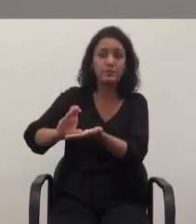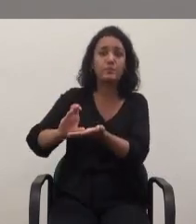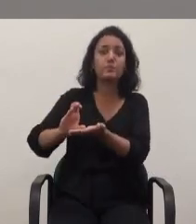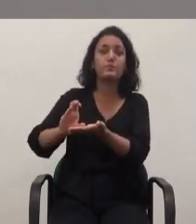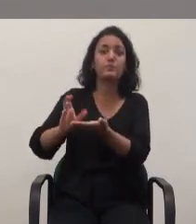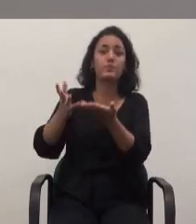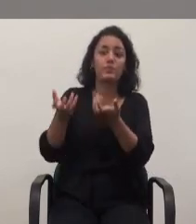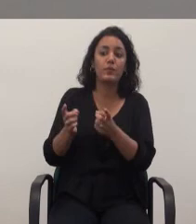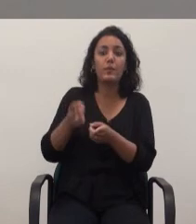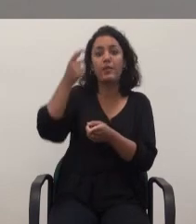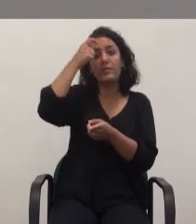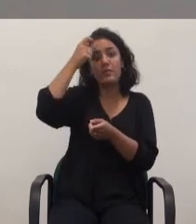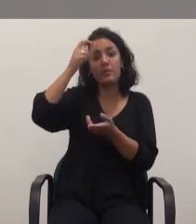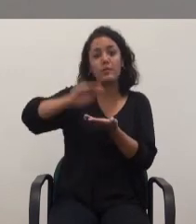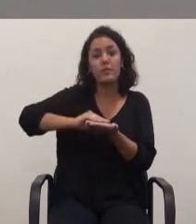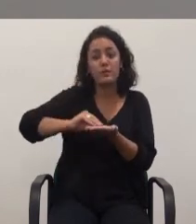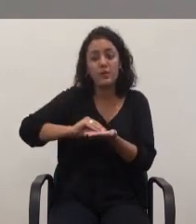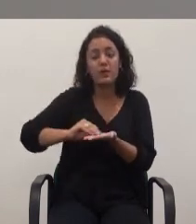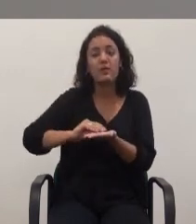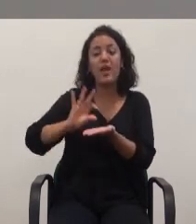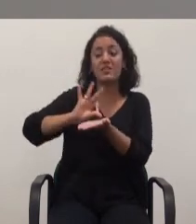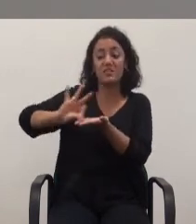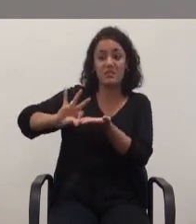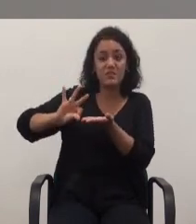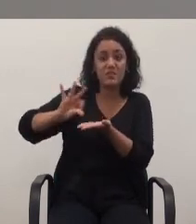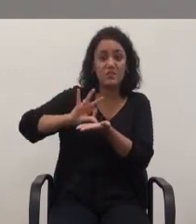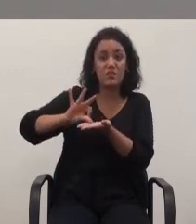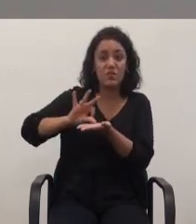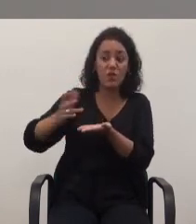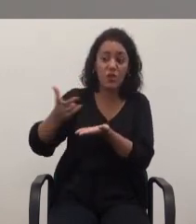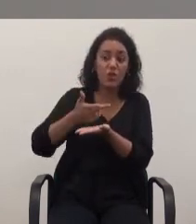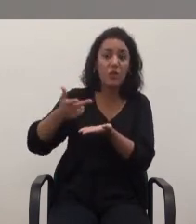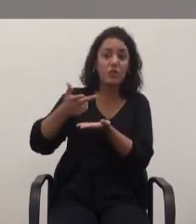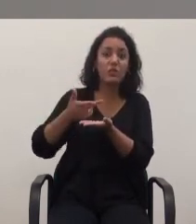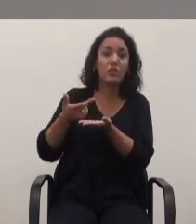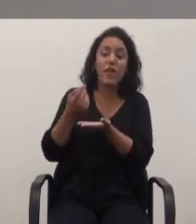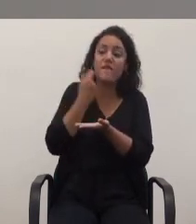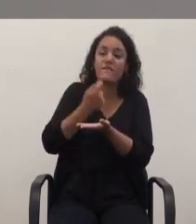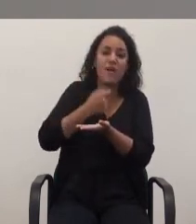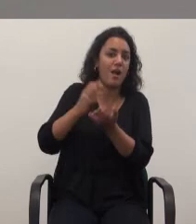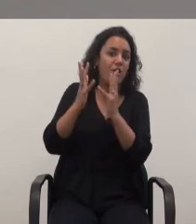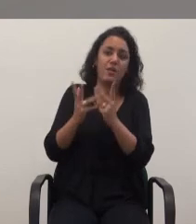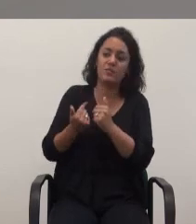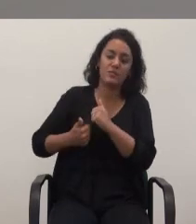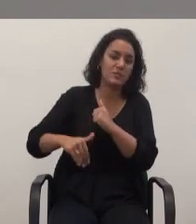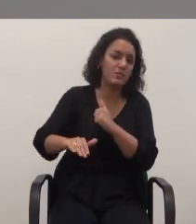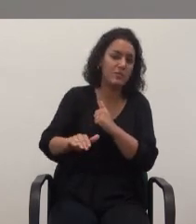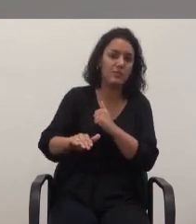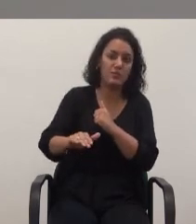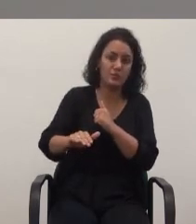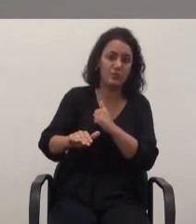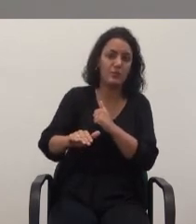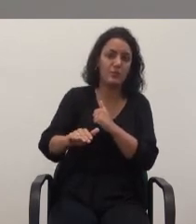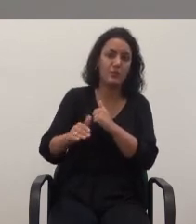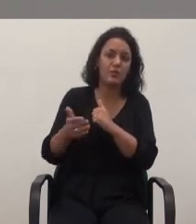dimensión técnica, administrativa y de servicio, entendiendo que todavía queda mucho por hacer en el ajustar